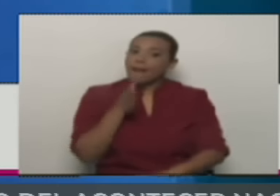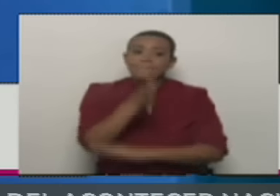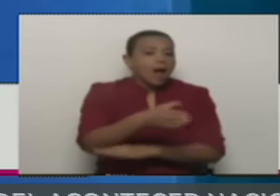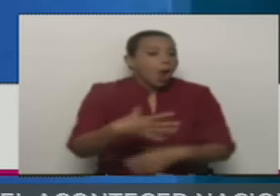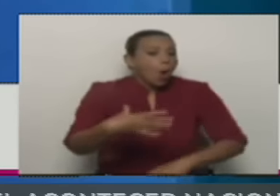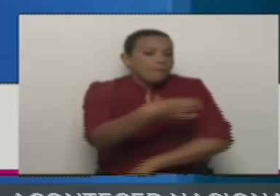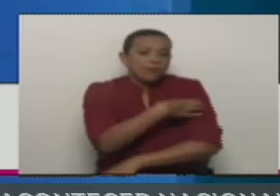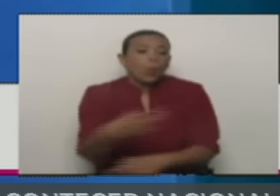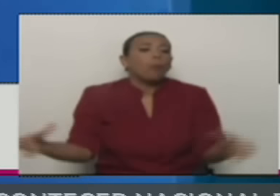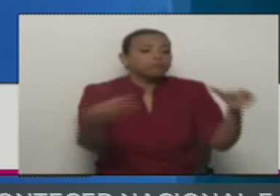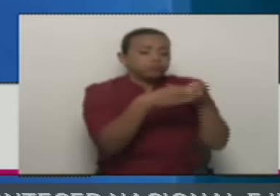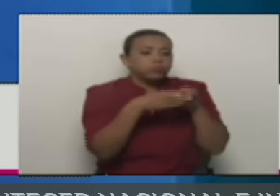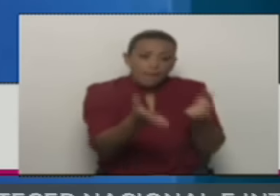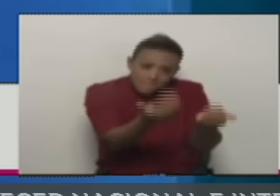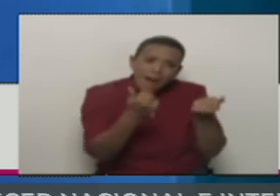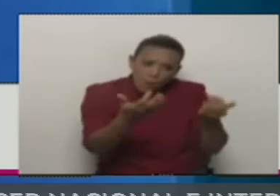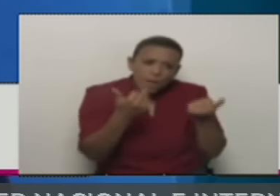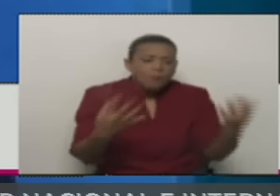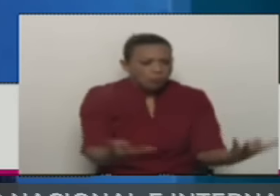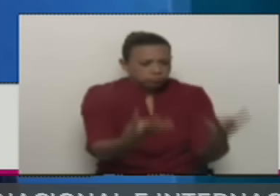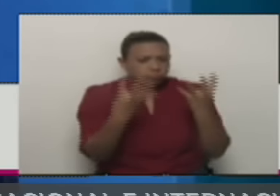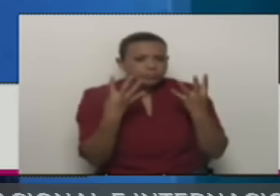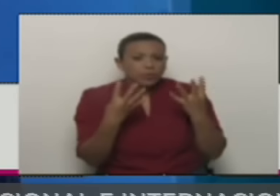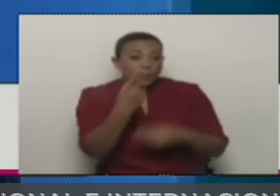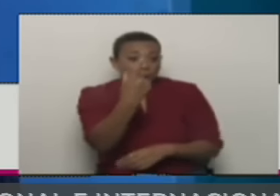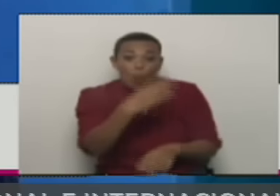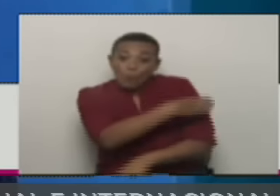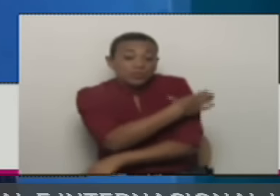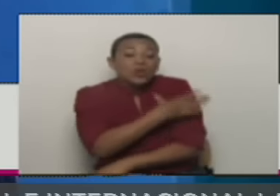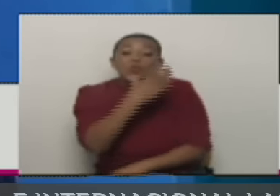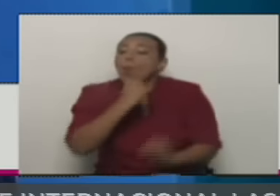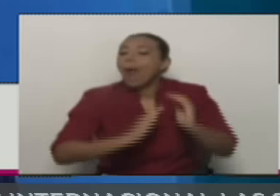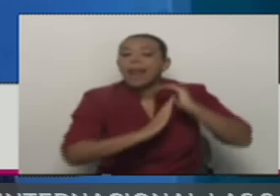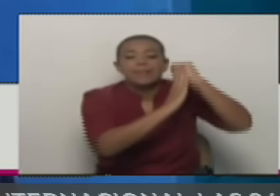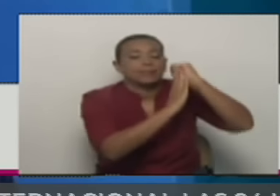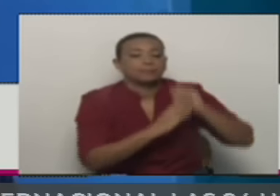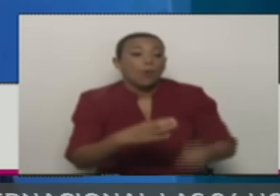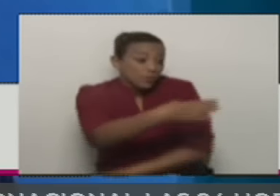por reunificarlo, porque hoy la oposición no tiene liderazgo.